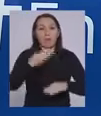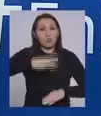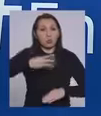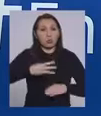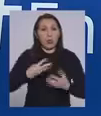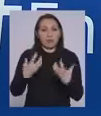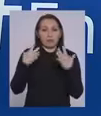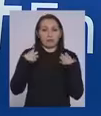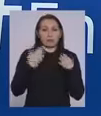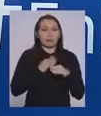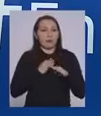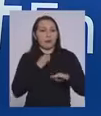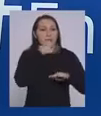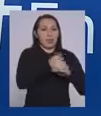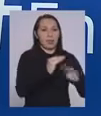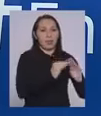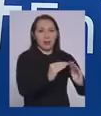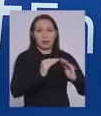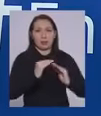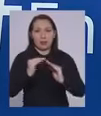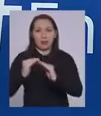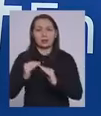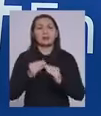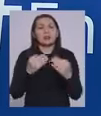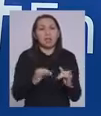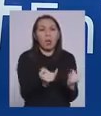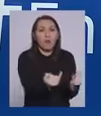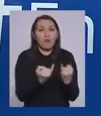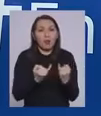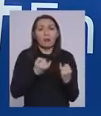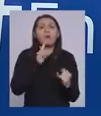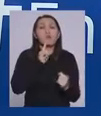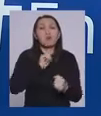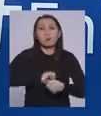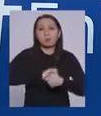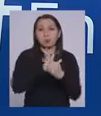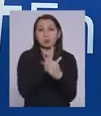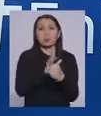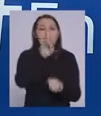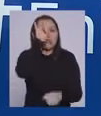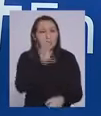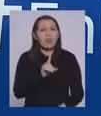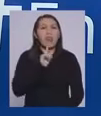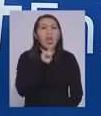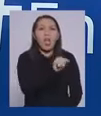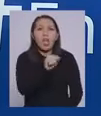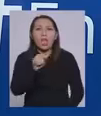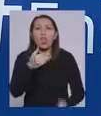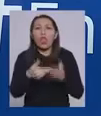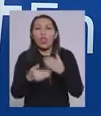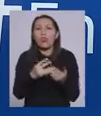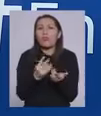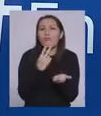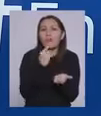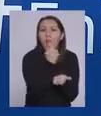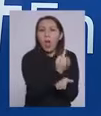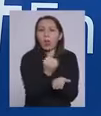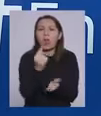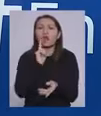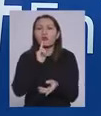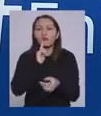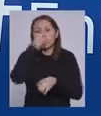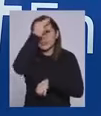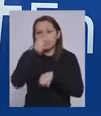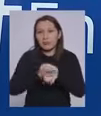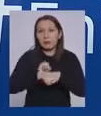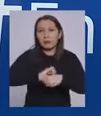municipios, los centros de salud, ya tienen la información de los casos positivos, por lo tanto saben en dónde están ubicados los